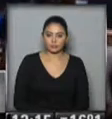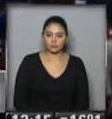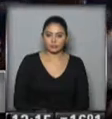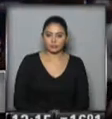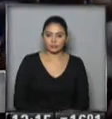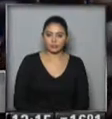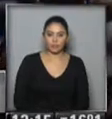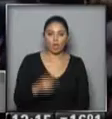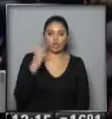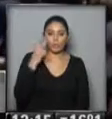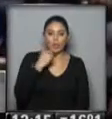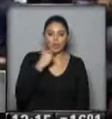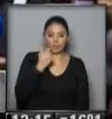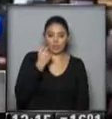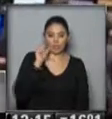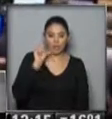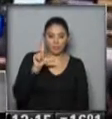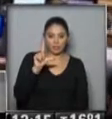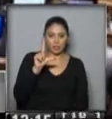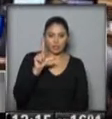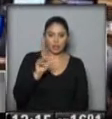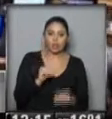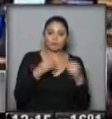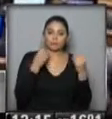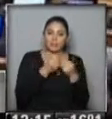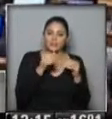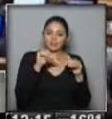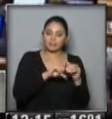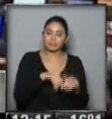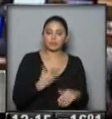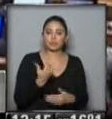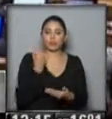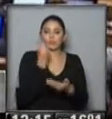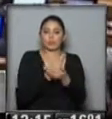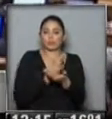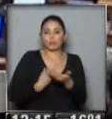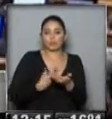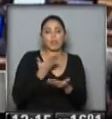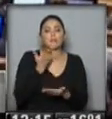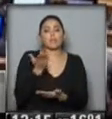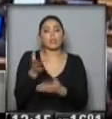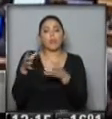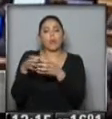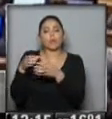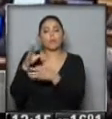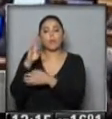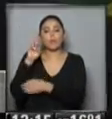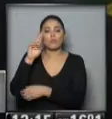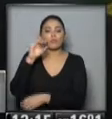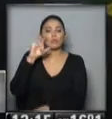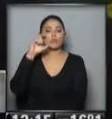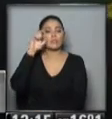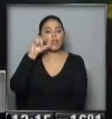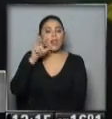En abril de 2011, sin alcanzar los resultados esperados, Sócrates debió pedir un rescate financiero a Bruselas y presentar su